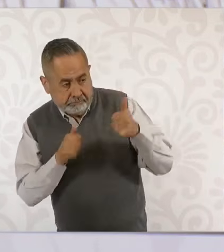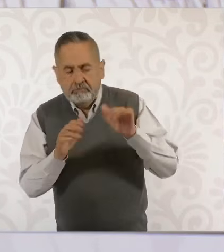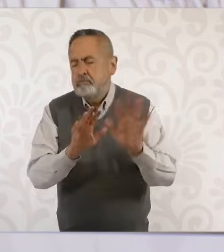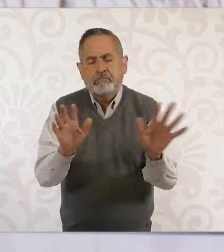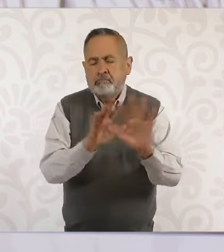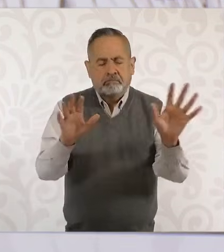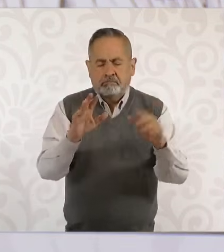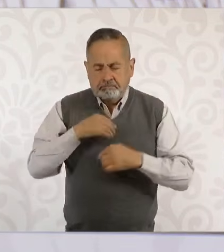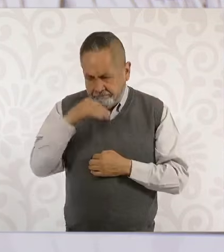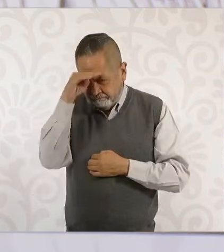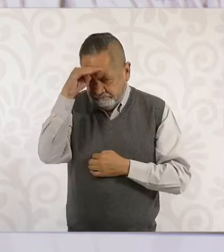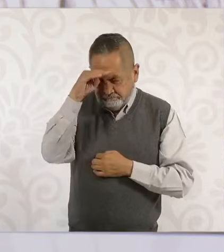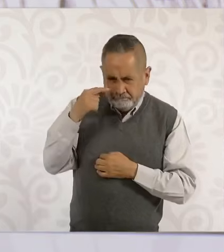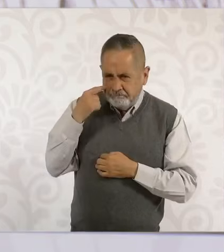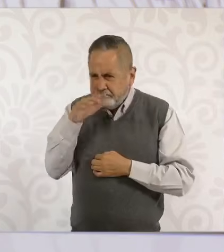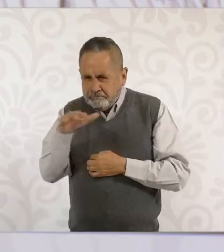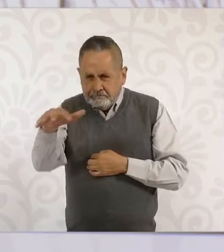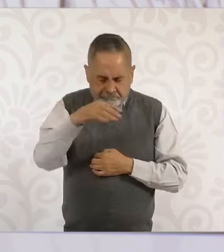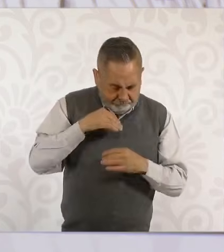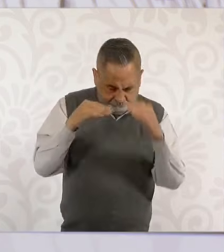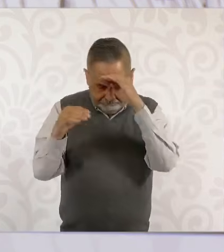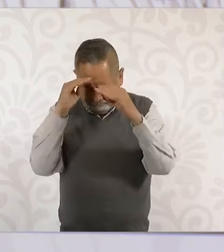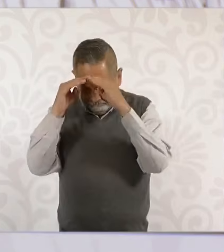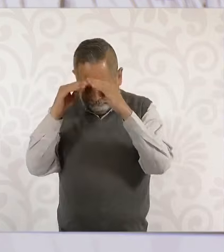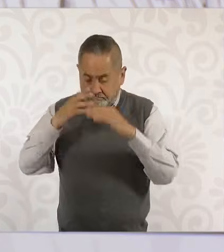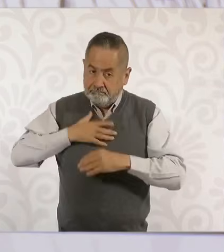uno toma decisiones responsables